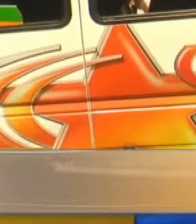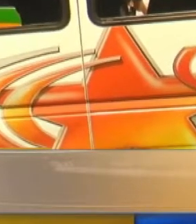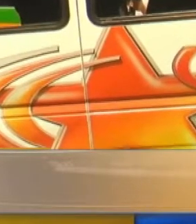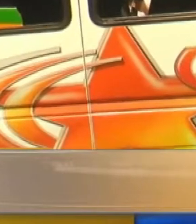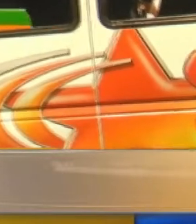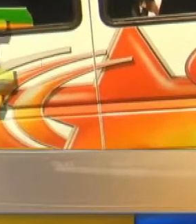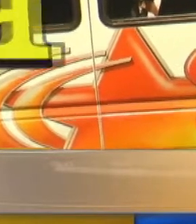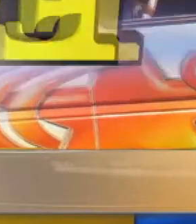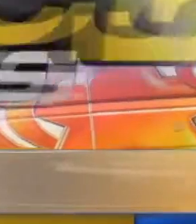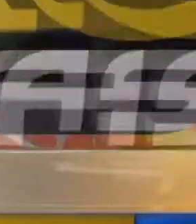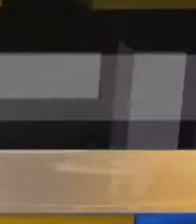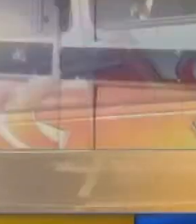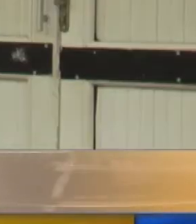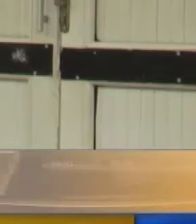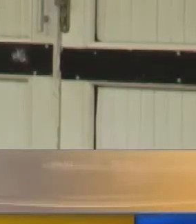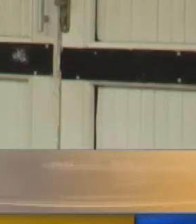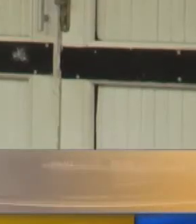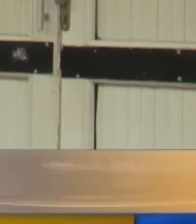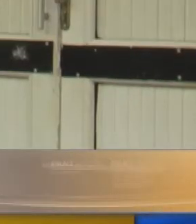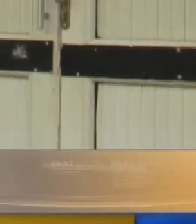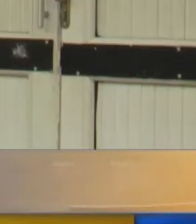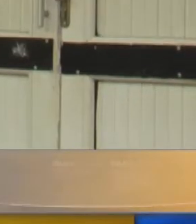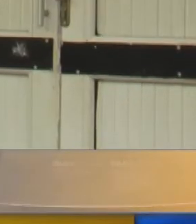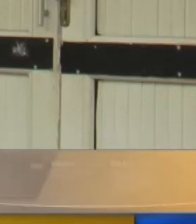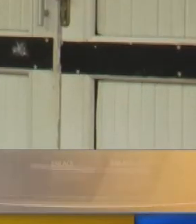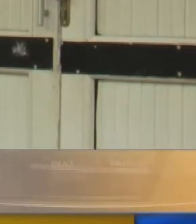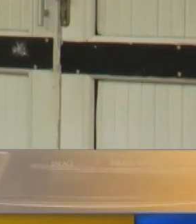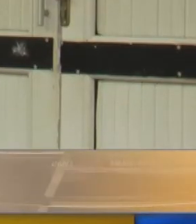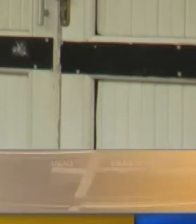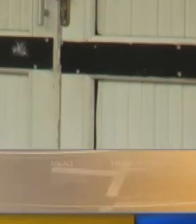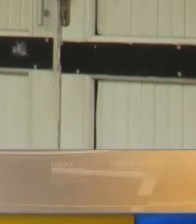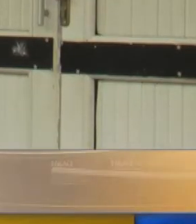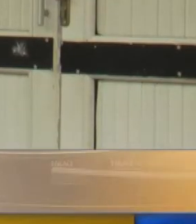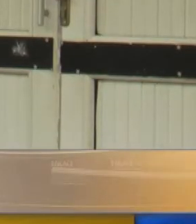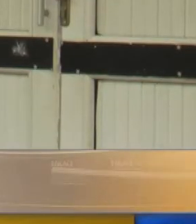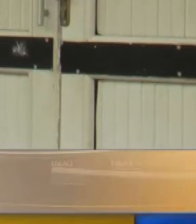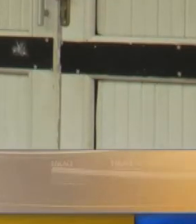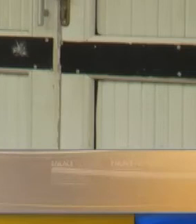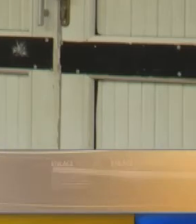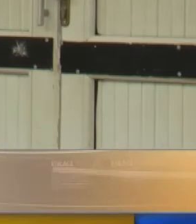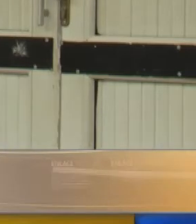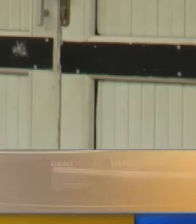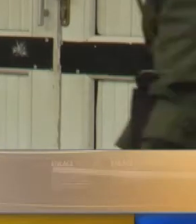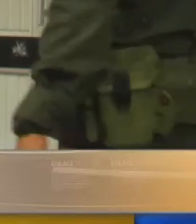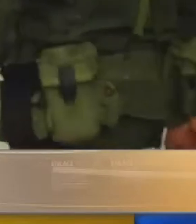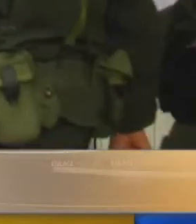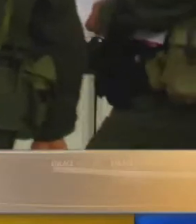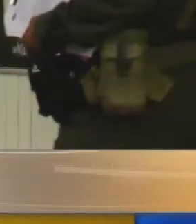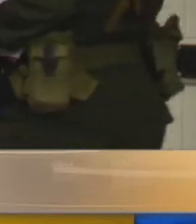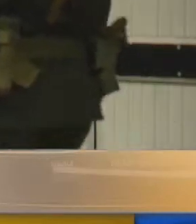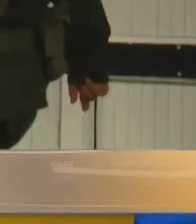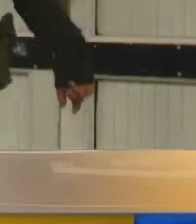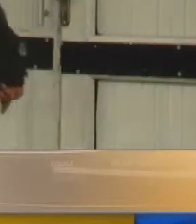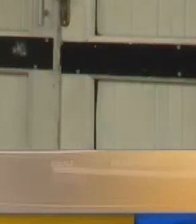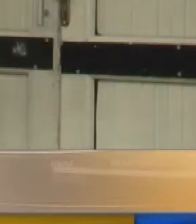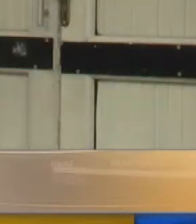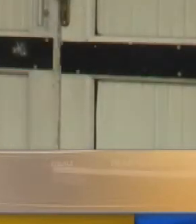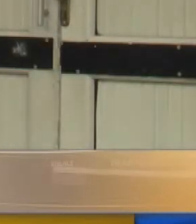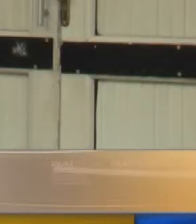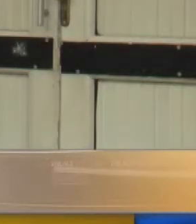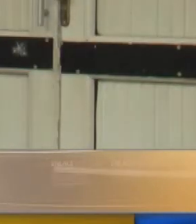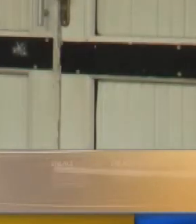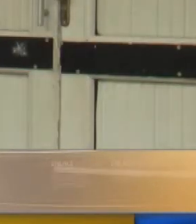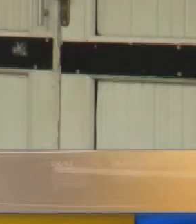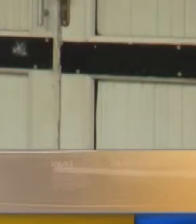11 personas muertas. Continúan hospitalizados 5 pacientes del trágico accidente que dejó 10 personas muertas el día de ayer en